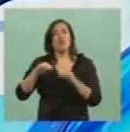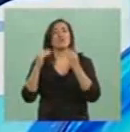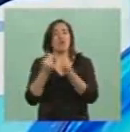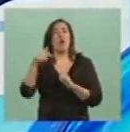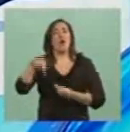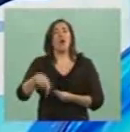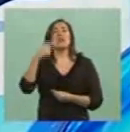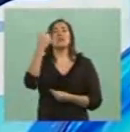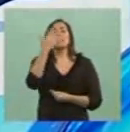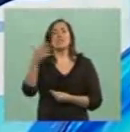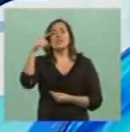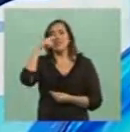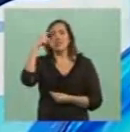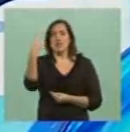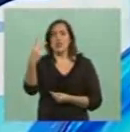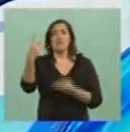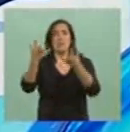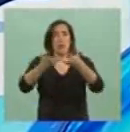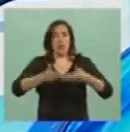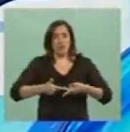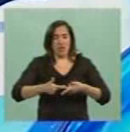462 proyectos por